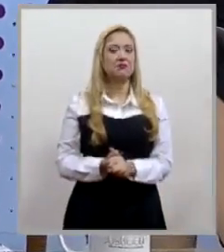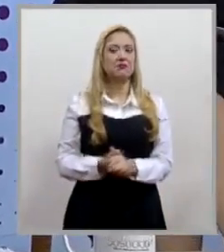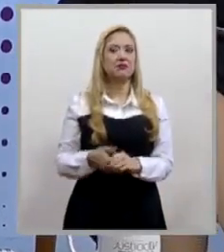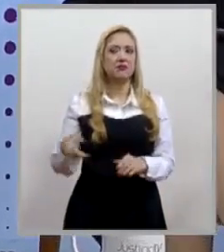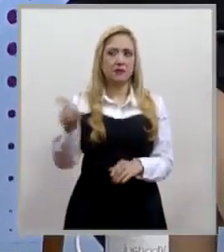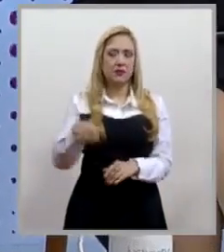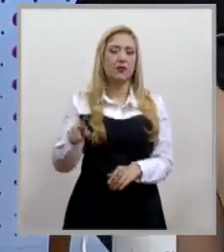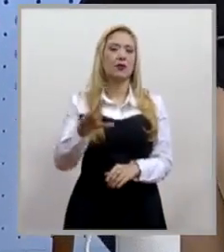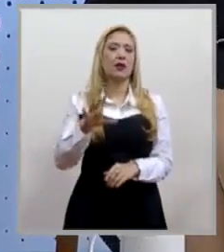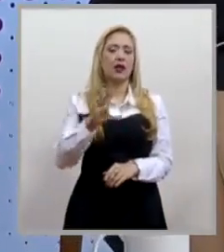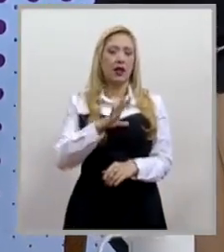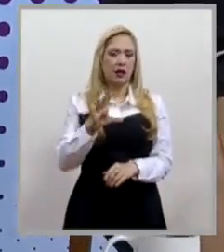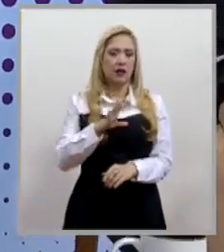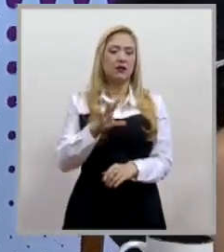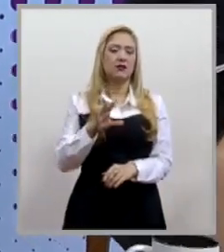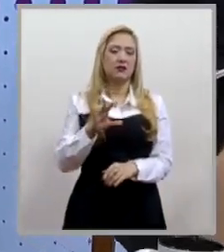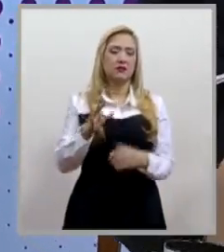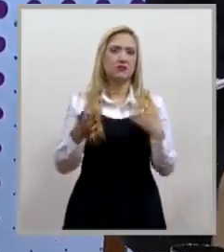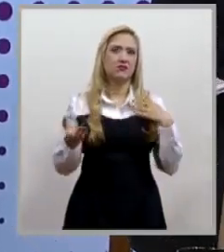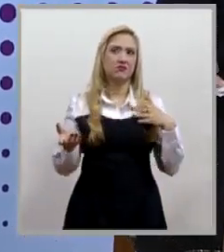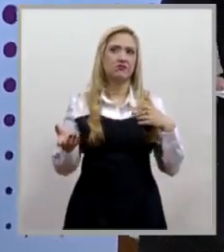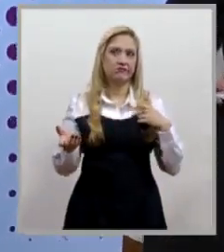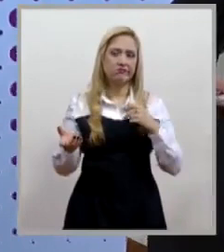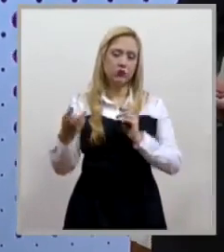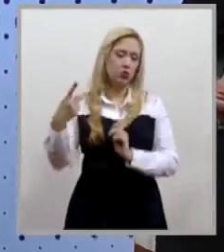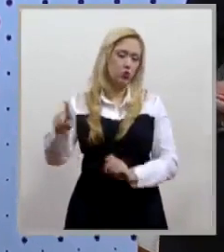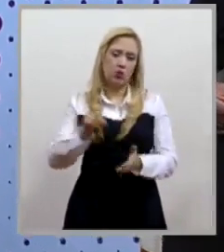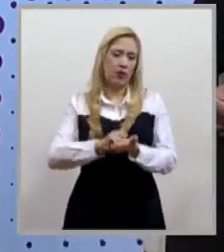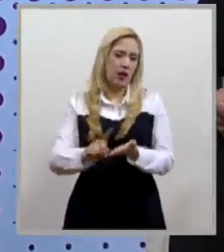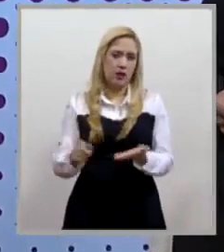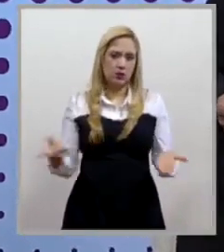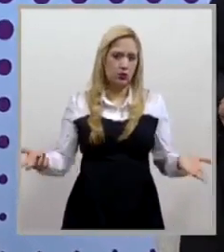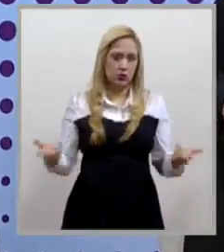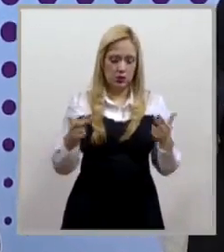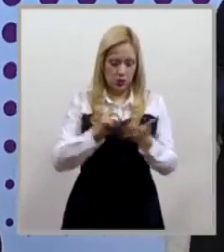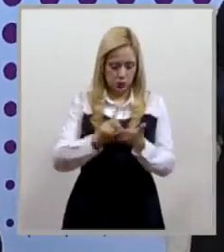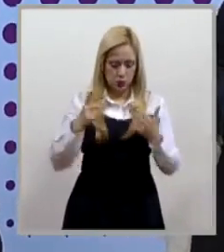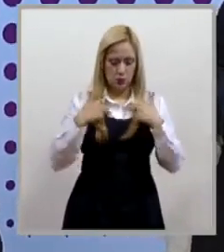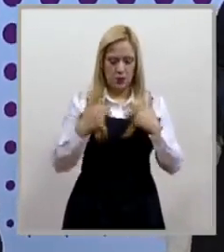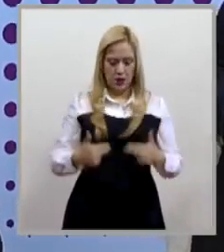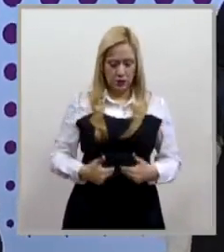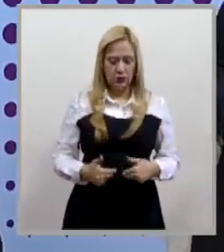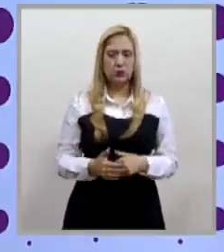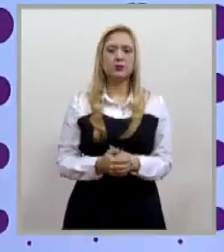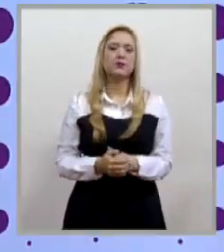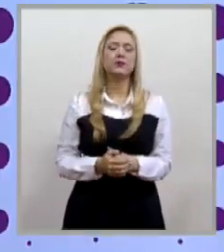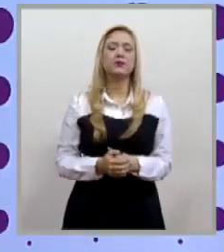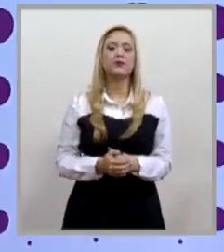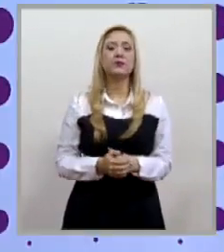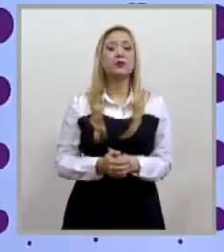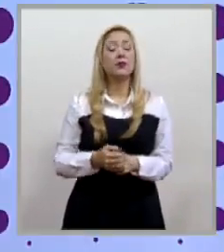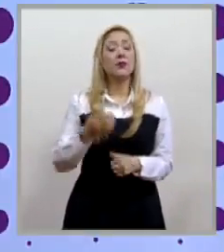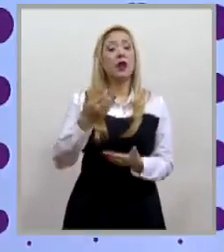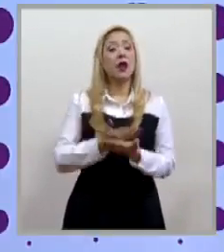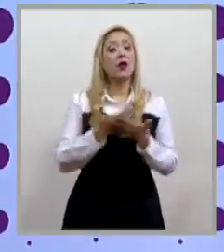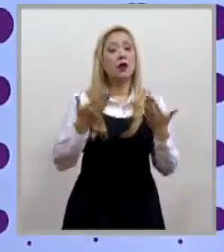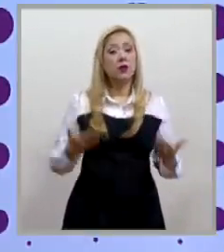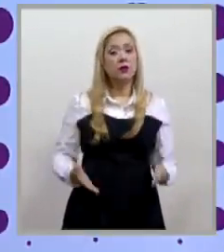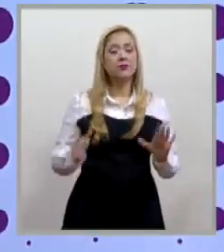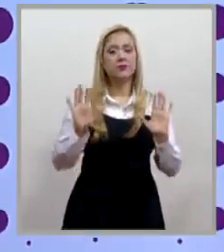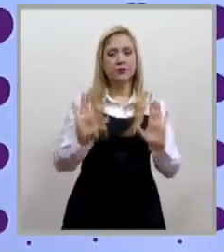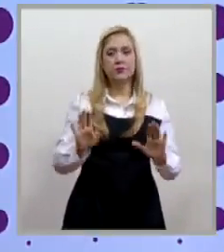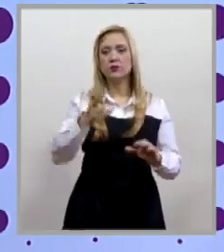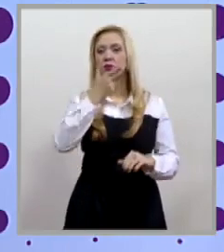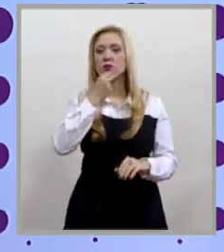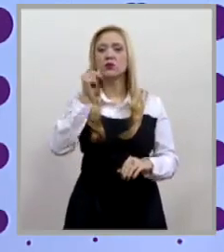poseedoras de todo un cúmulo de los derechos, de derechos humanos. A esto se ha seguido los roles de